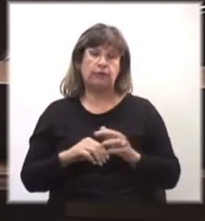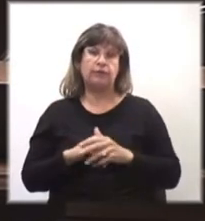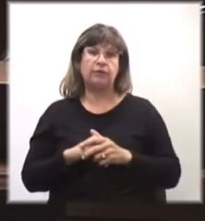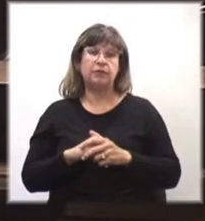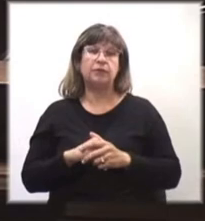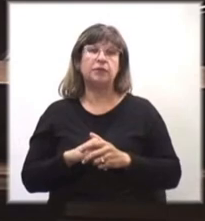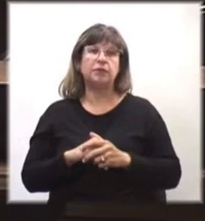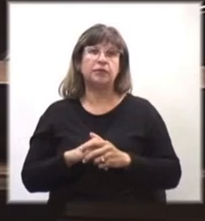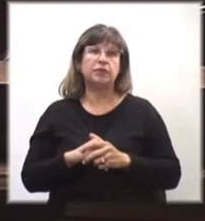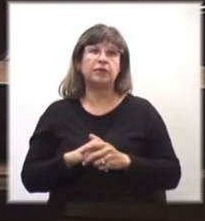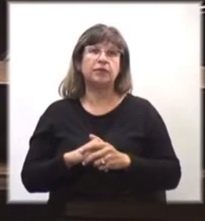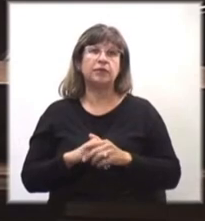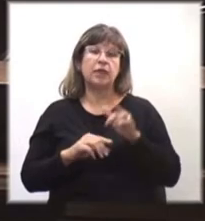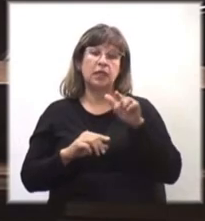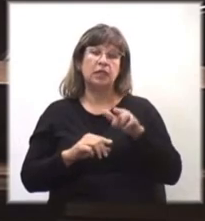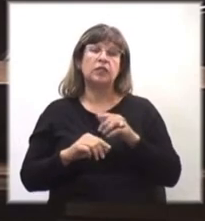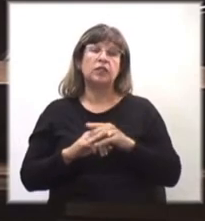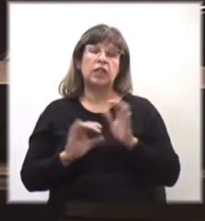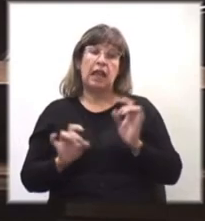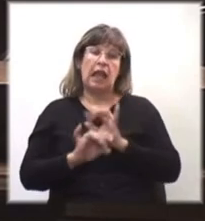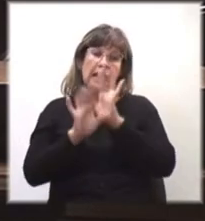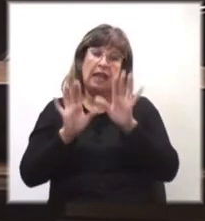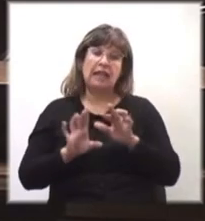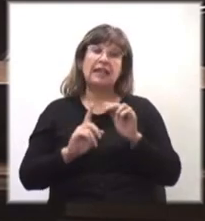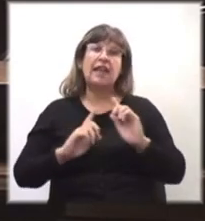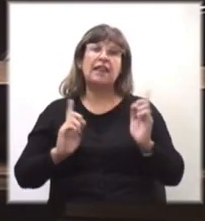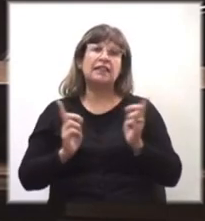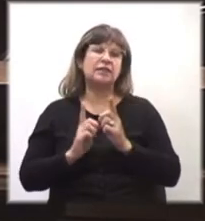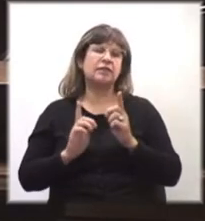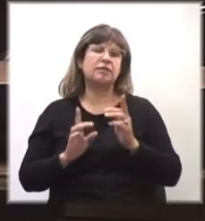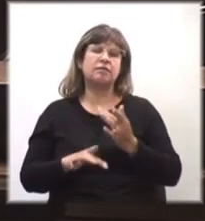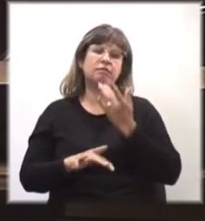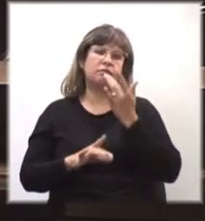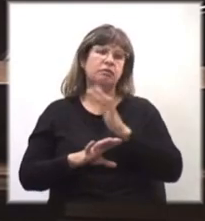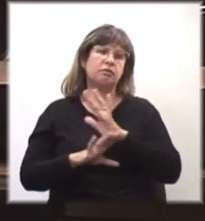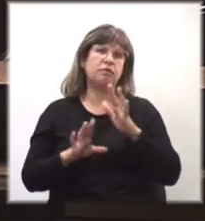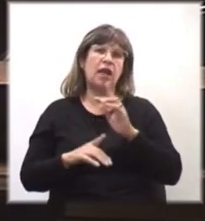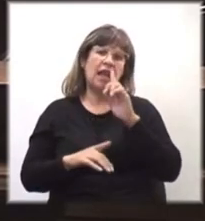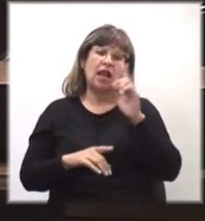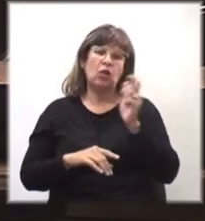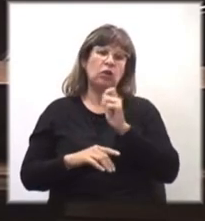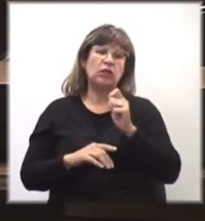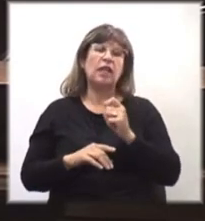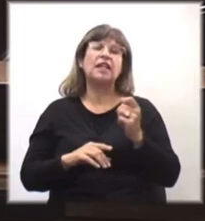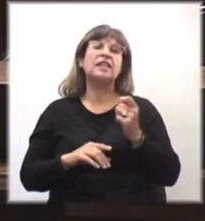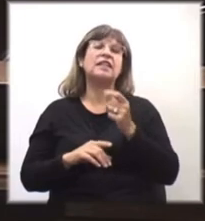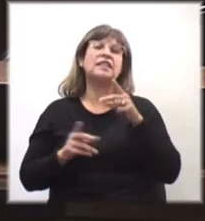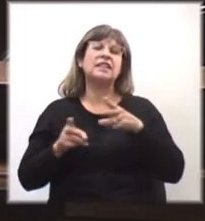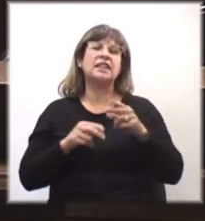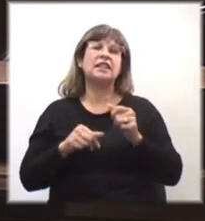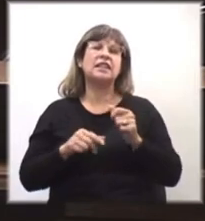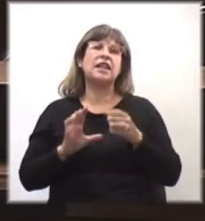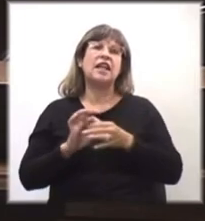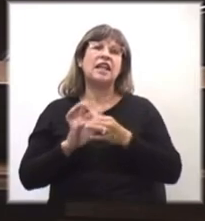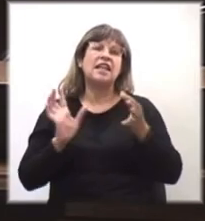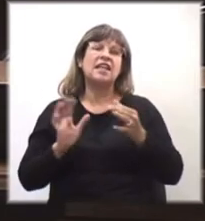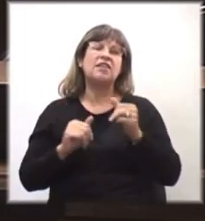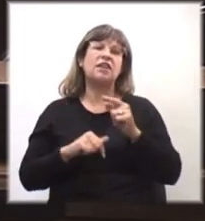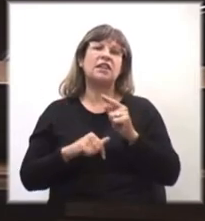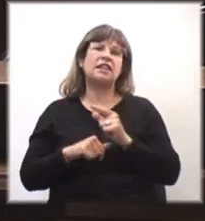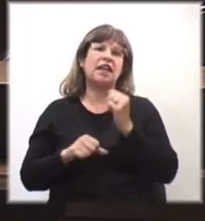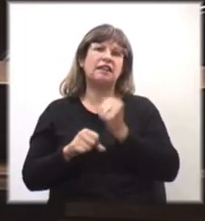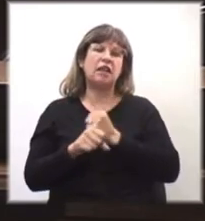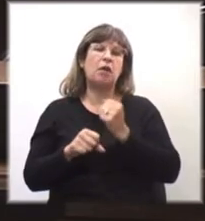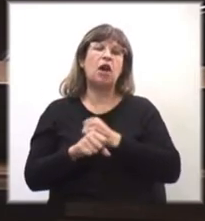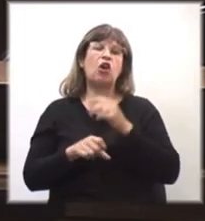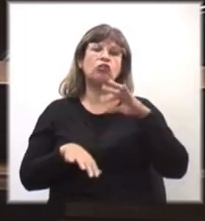tuvo la lucidez de sintetizar brillantemente las urgencias de esa etapa en 4 palabras: libertad, trabajo, salario